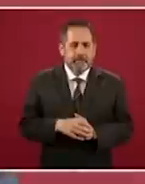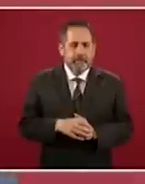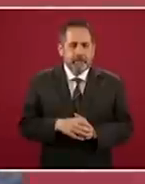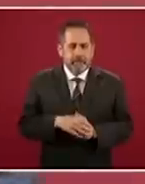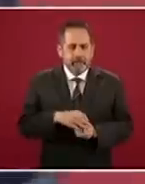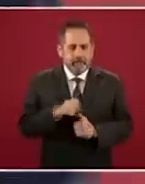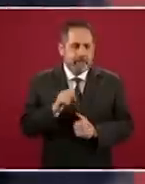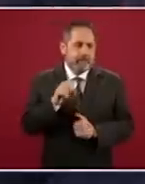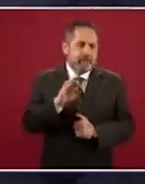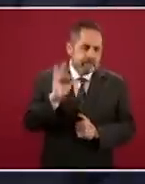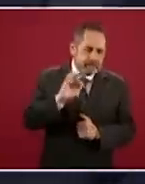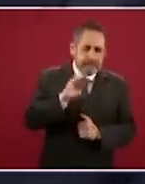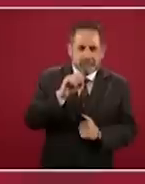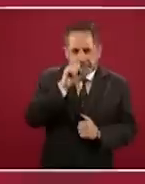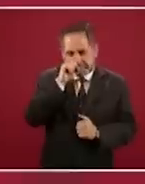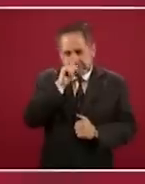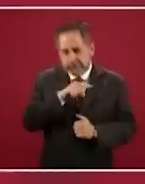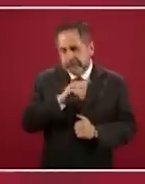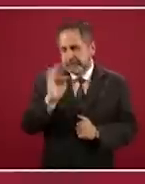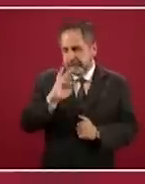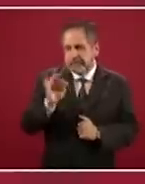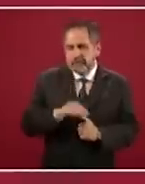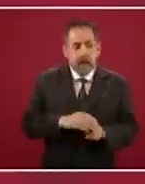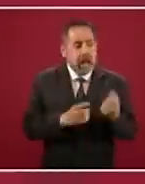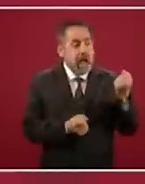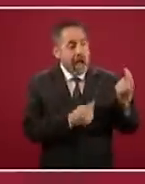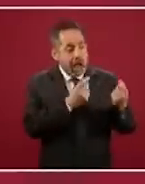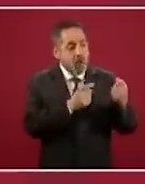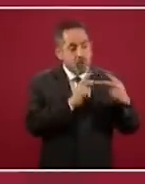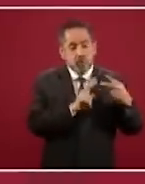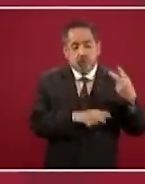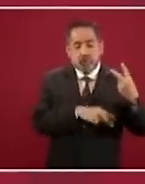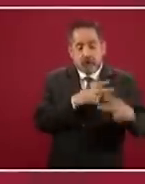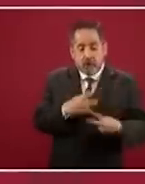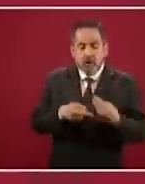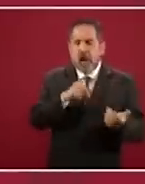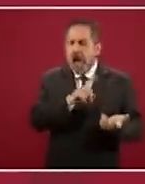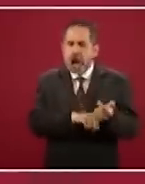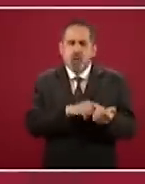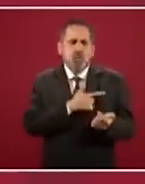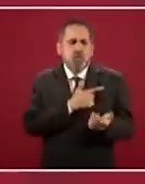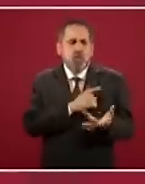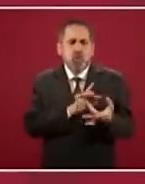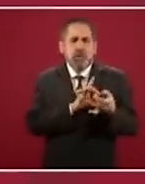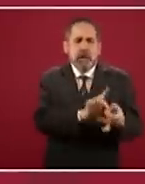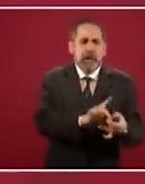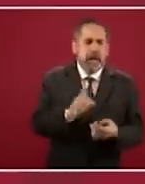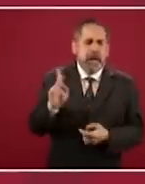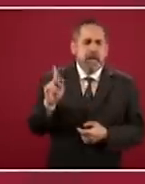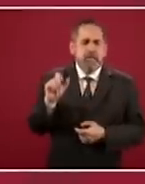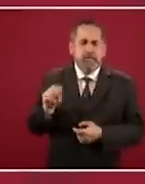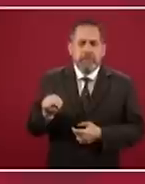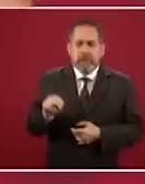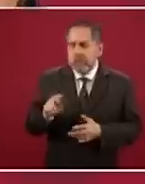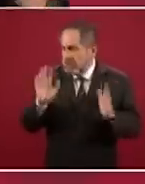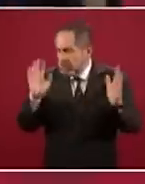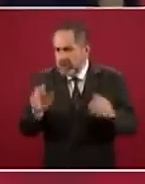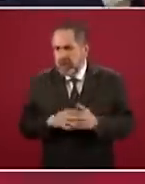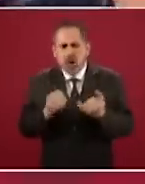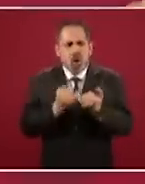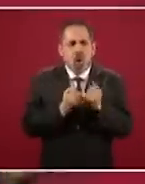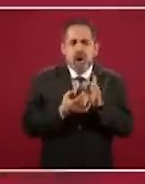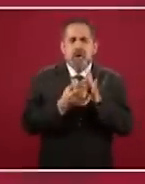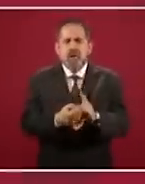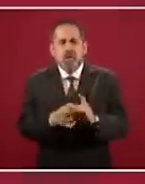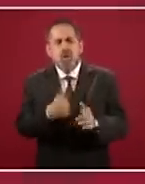es probable de que de los que asistieron, algunos sean simpatizantes del PAN, como simpatizantes de